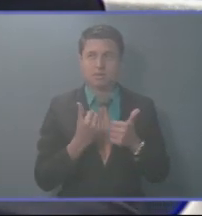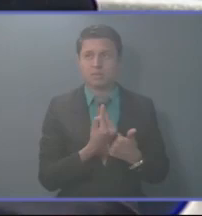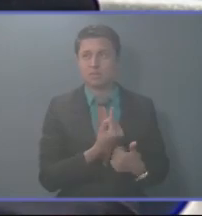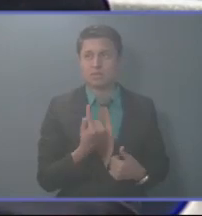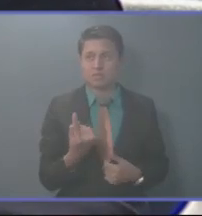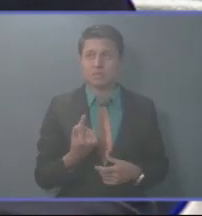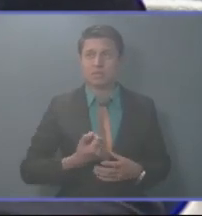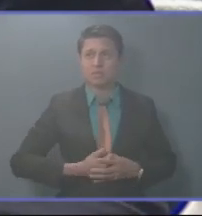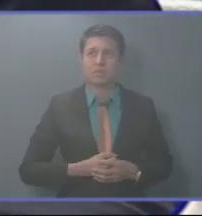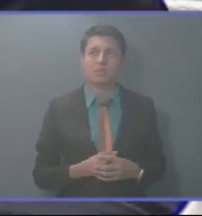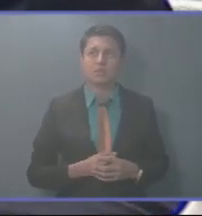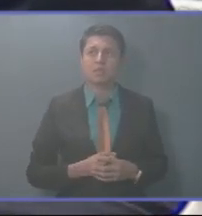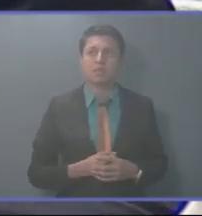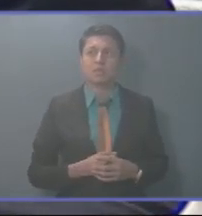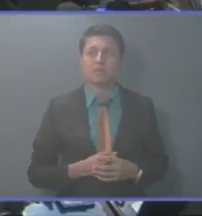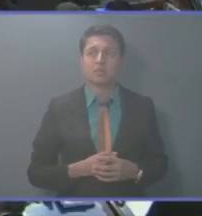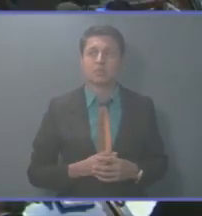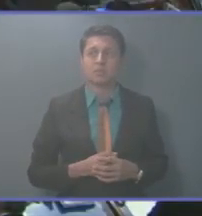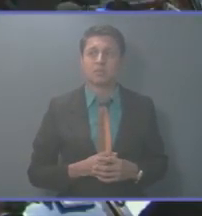víctimas.